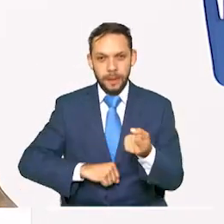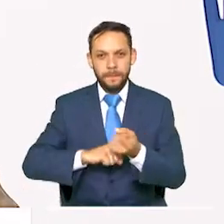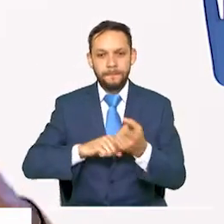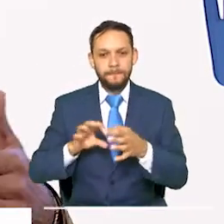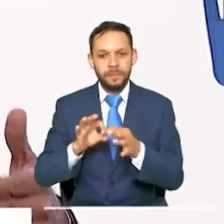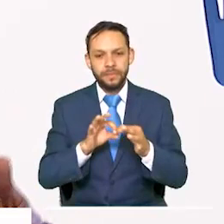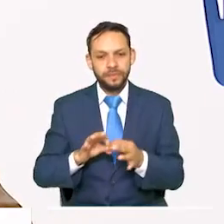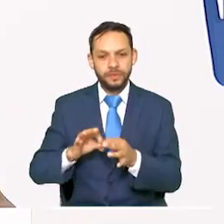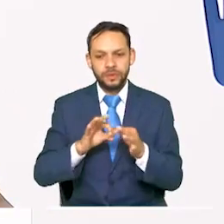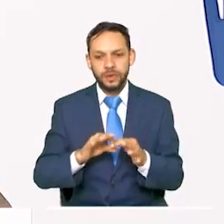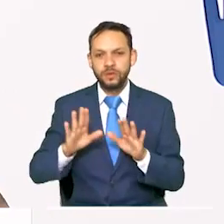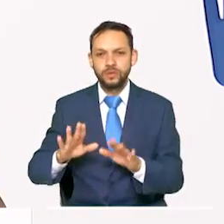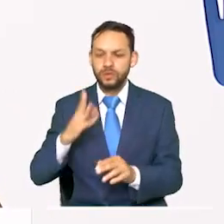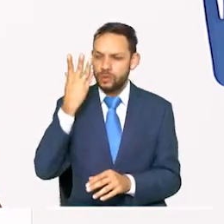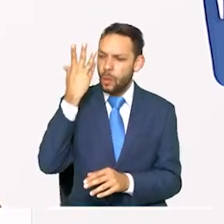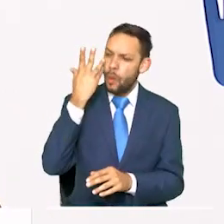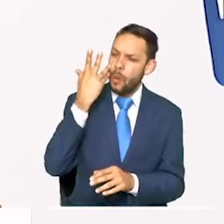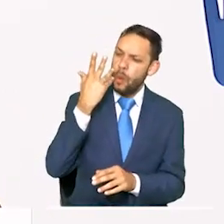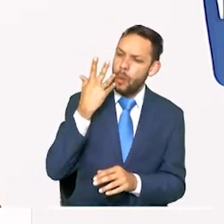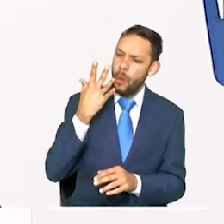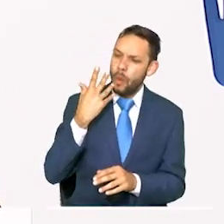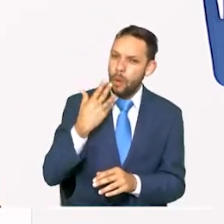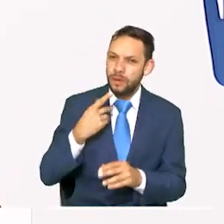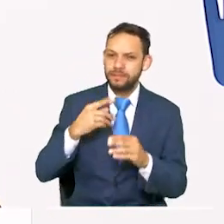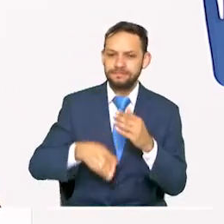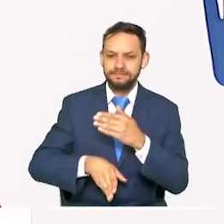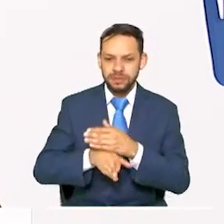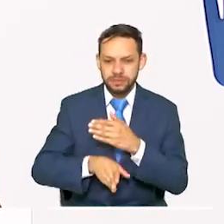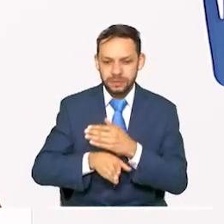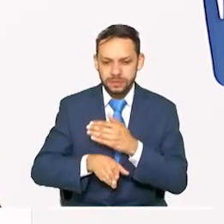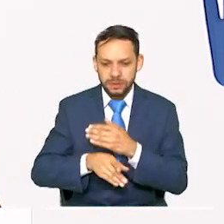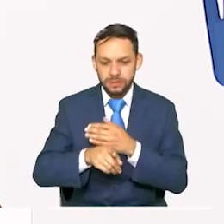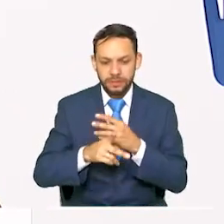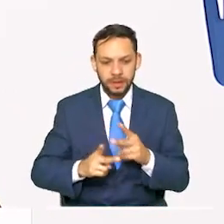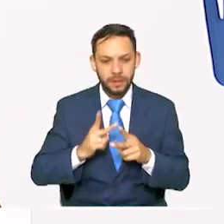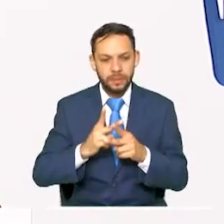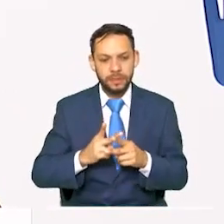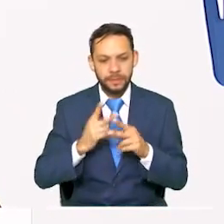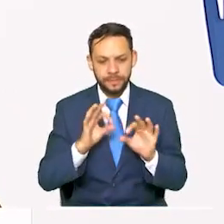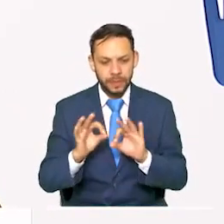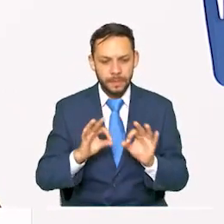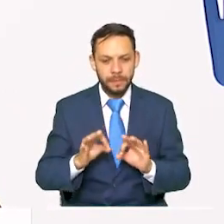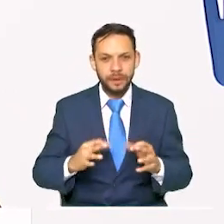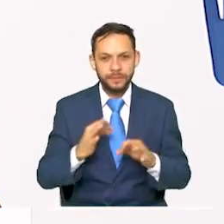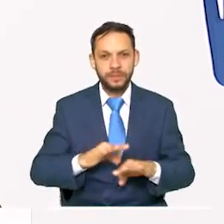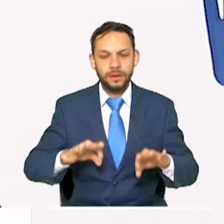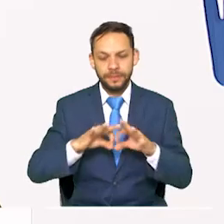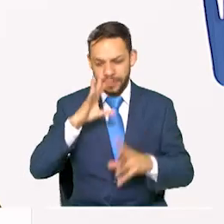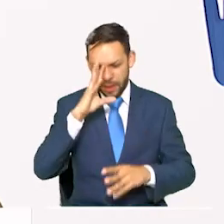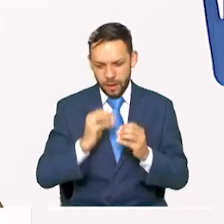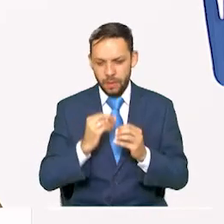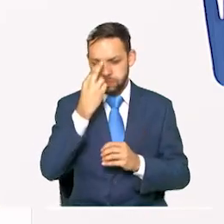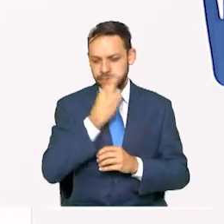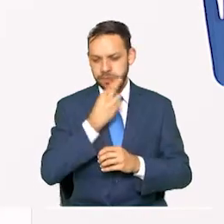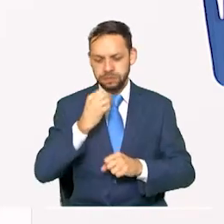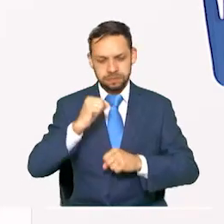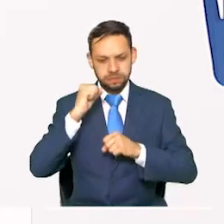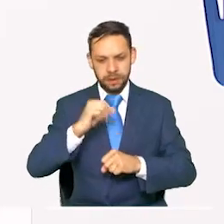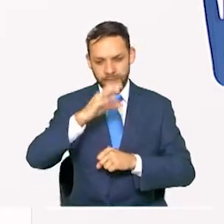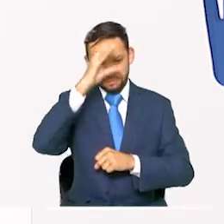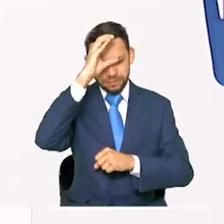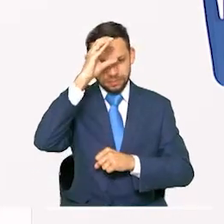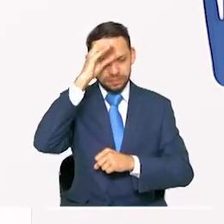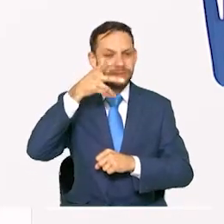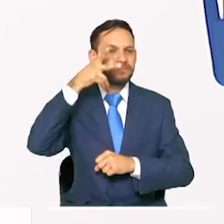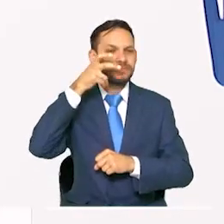poder cada día compartir con todos ustedes estos espacios nos llena a nosotros de compromiso y también de conocimiento y de sabiduría